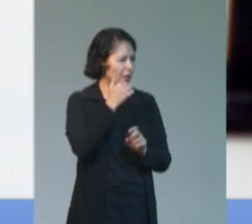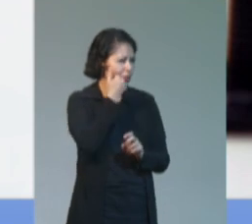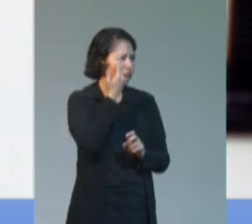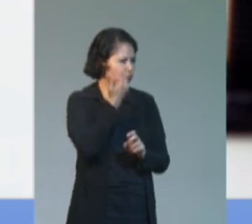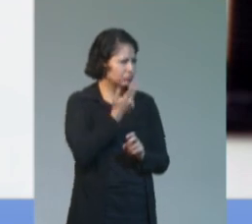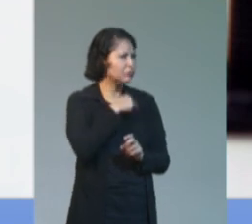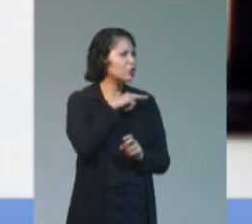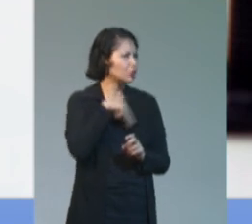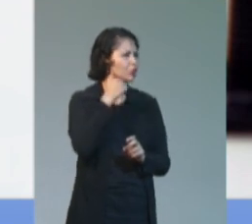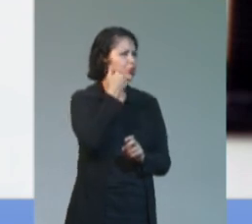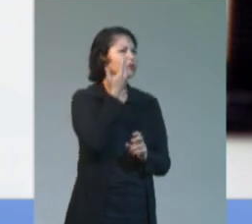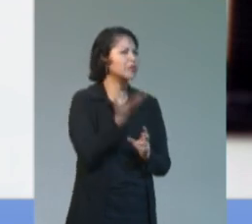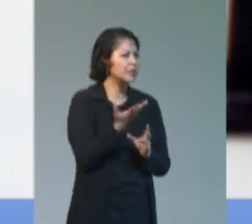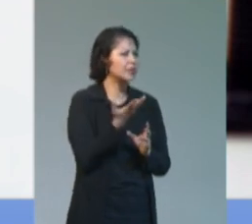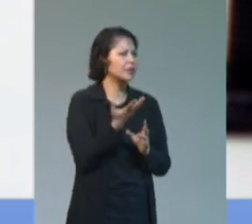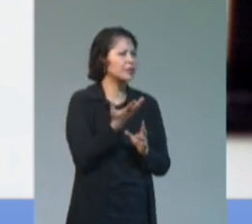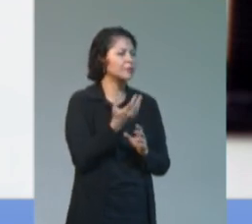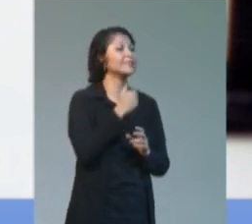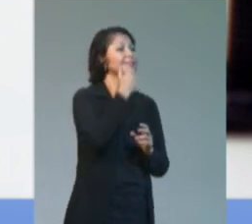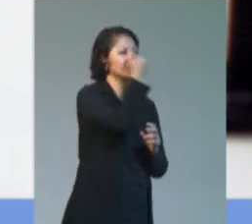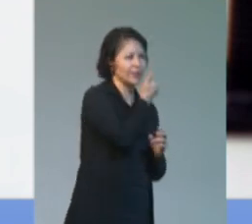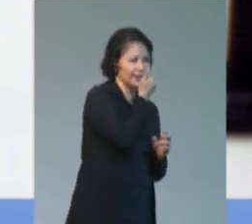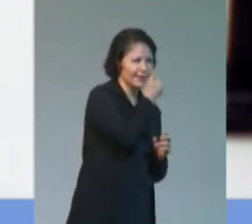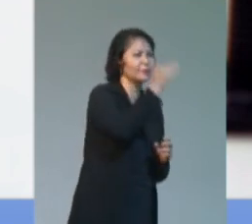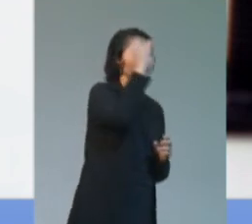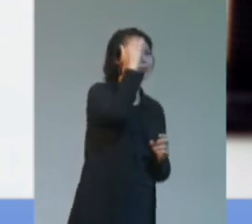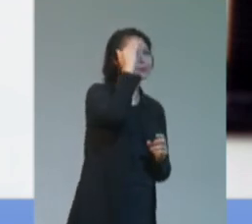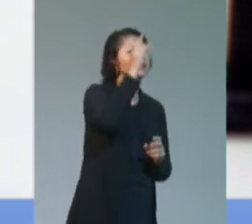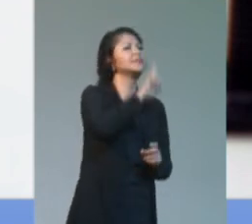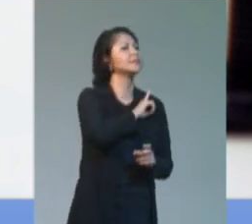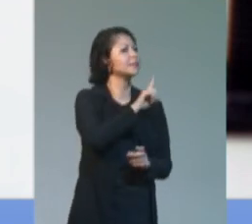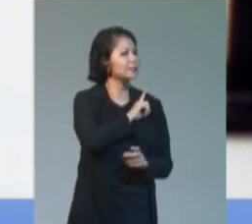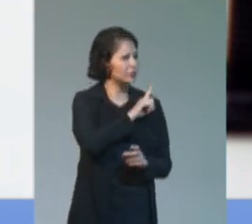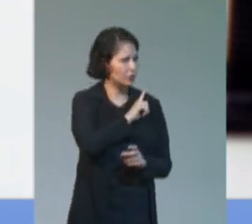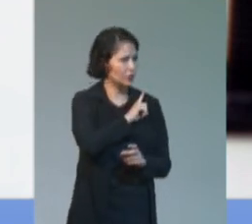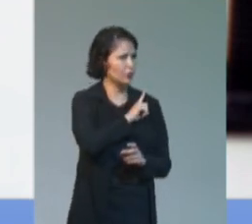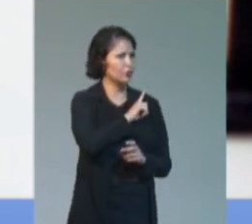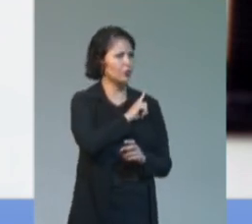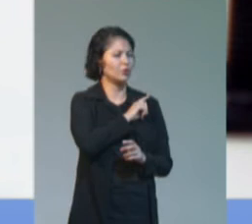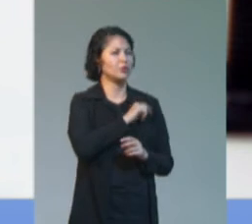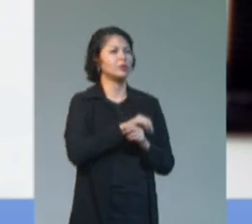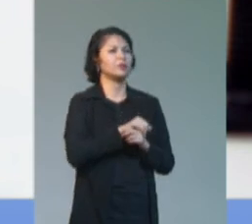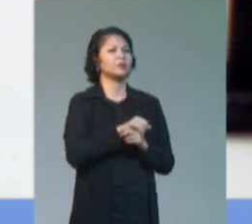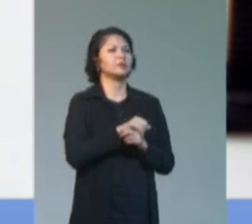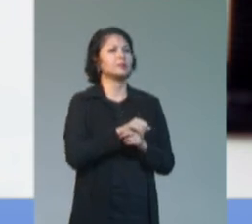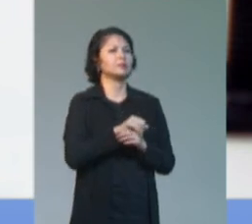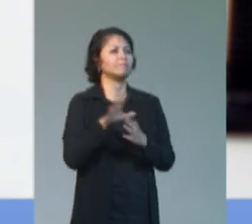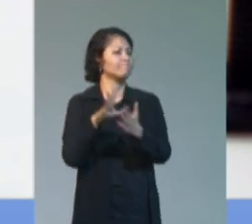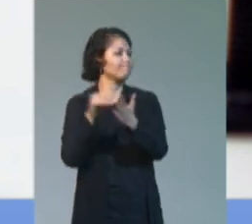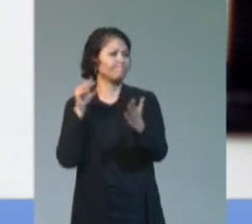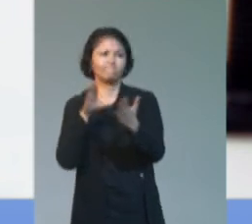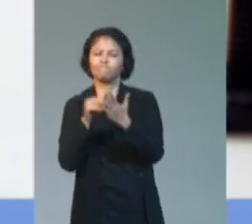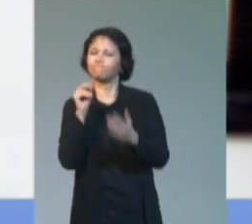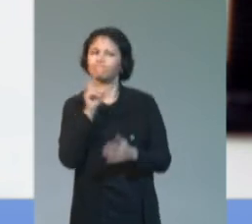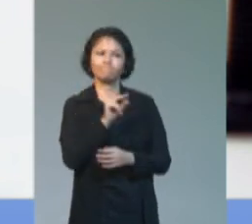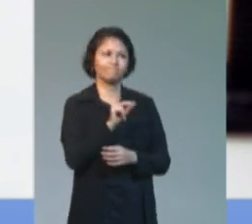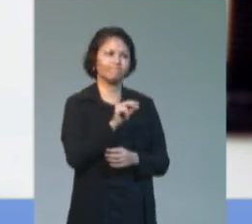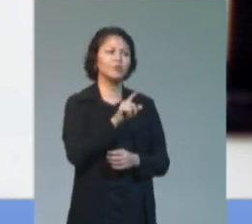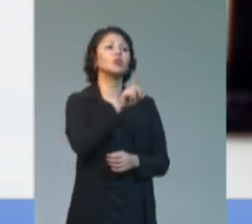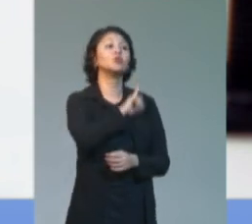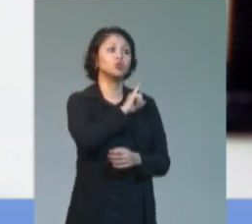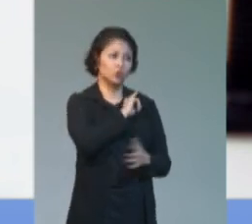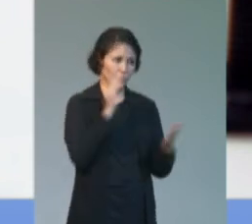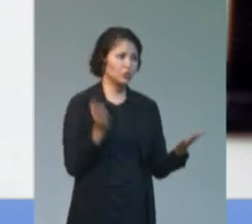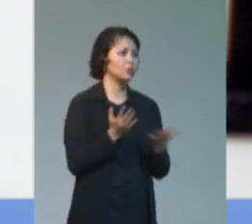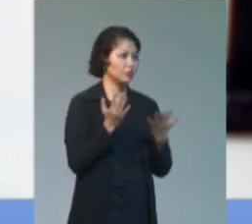estudiantes sea original y que importante lo sea atractivo y que por tanto en cierta medida los capture es y yo